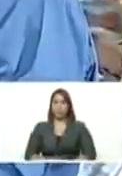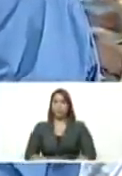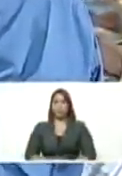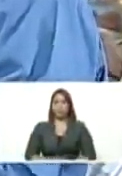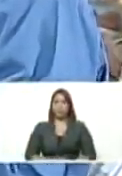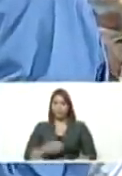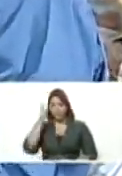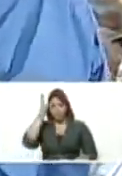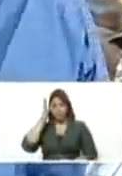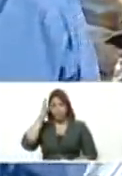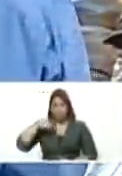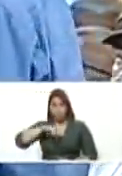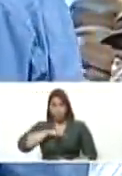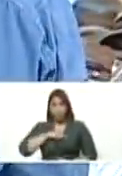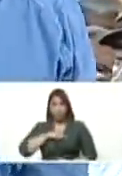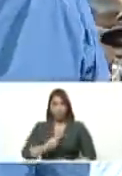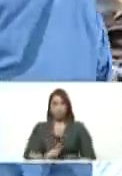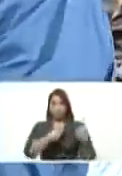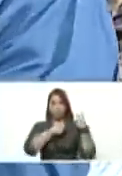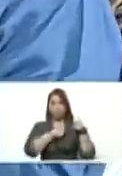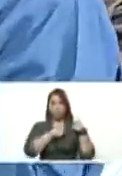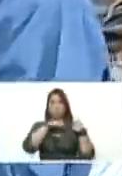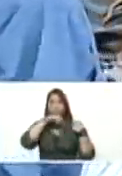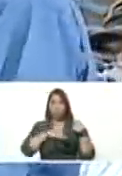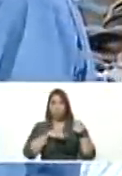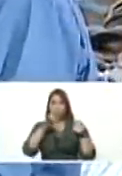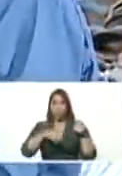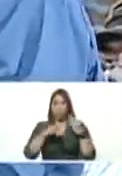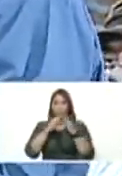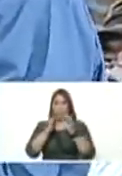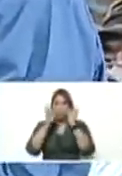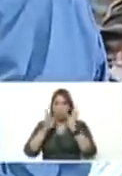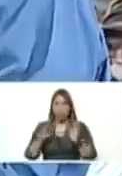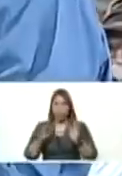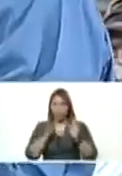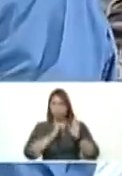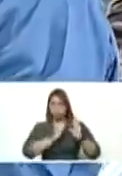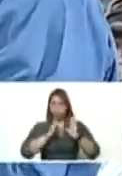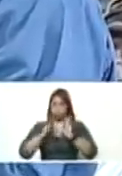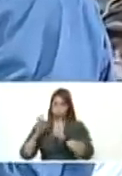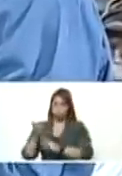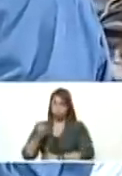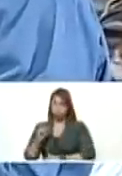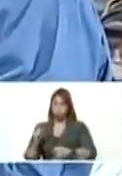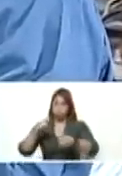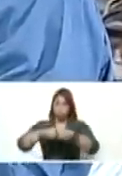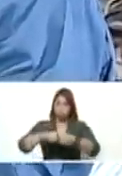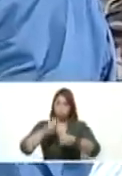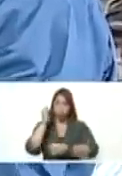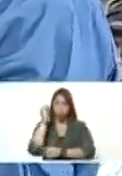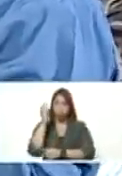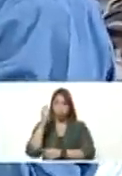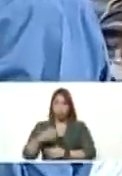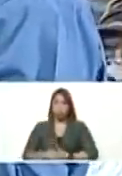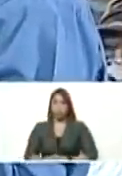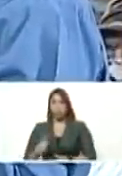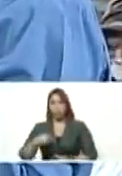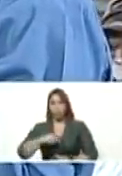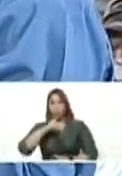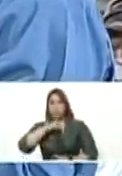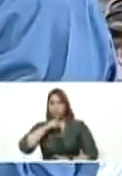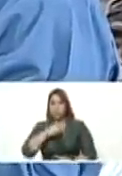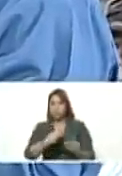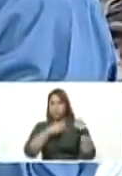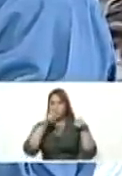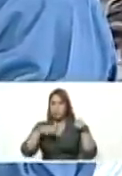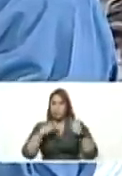conscientes de nuestro papel histórico, los CPT y todas las formas de organización que existen son partes del Congreso. Nosotros estamos empeñados, presidente,